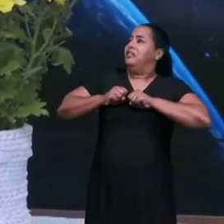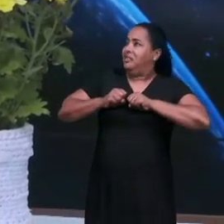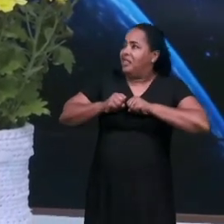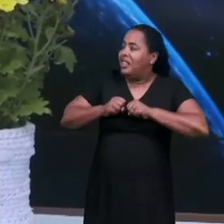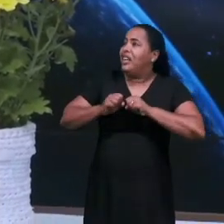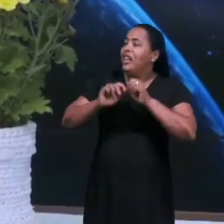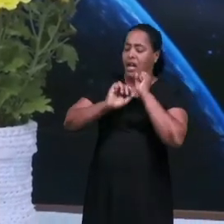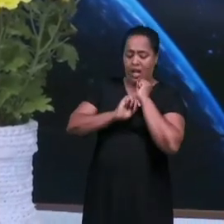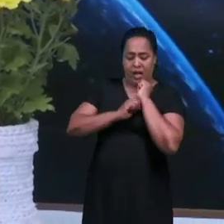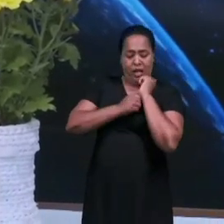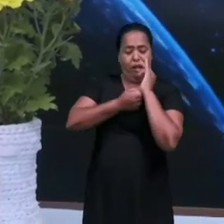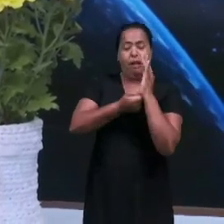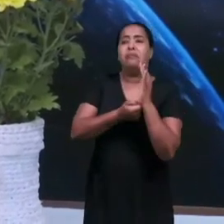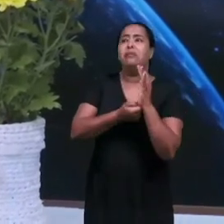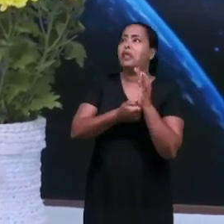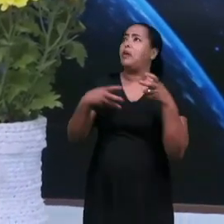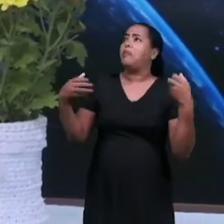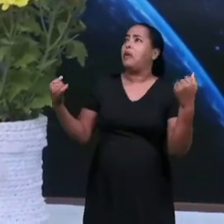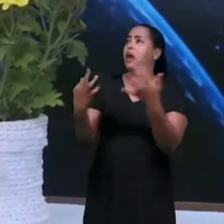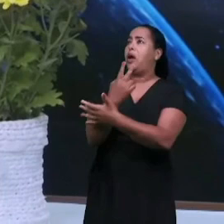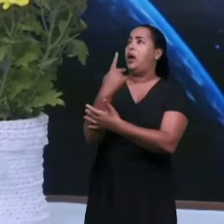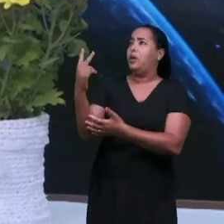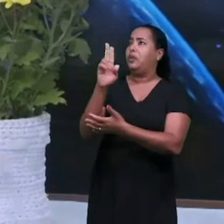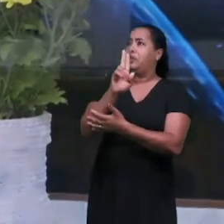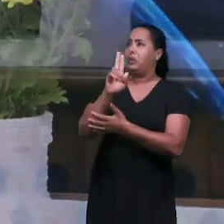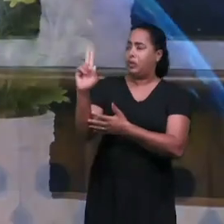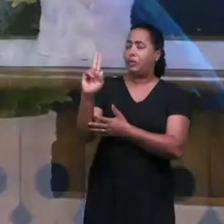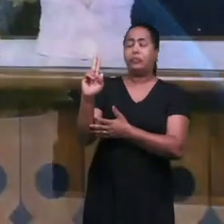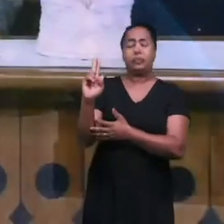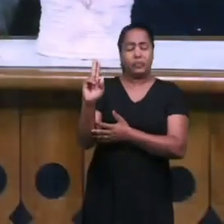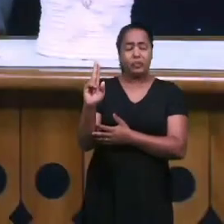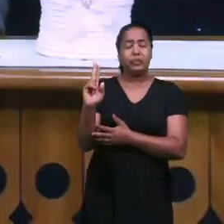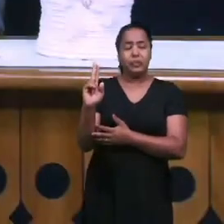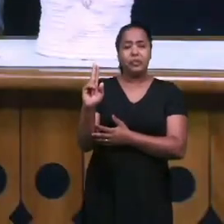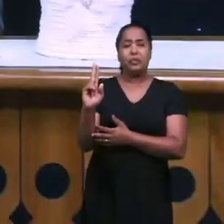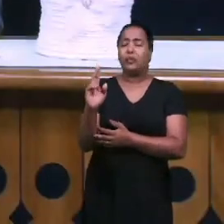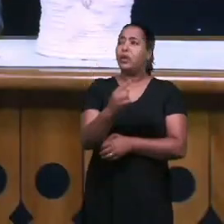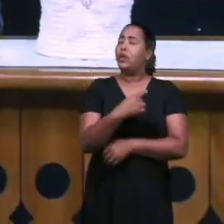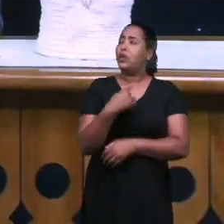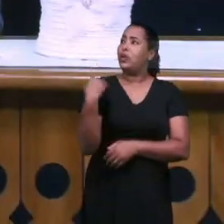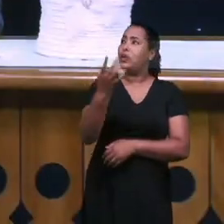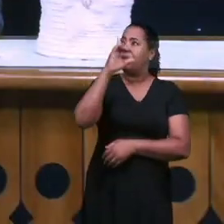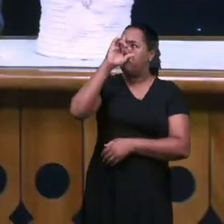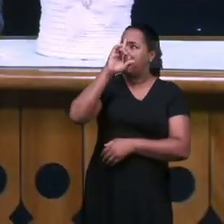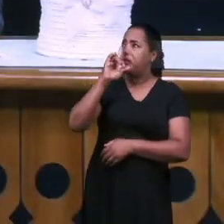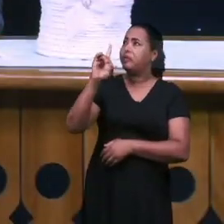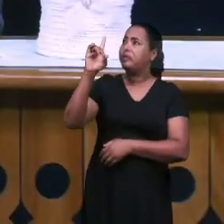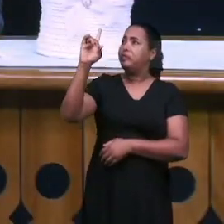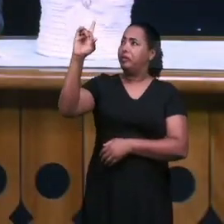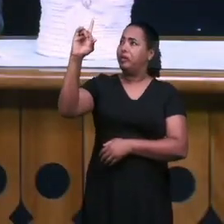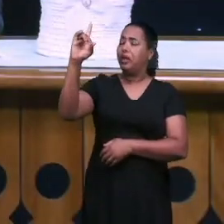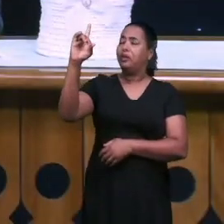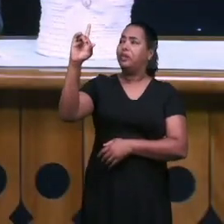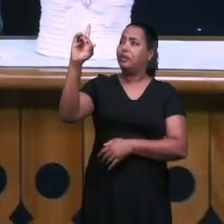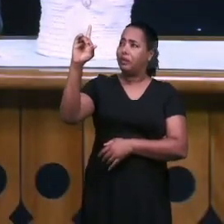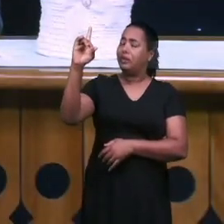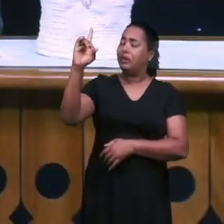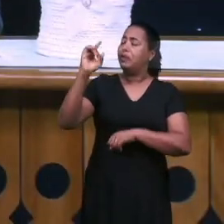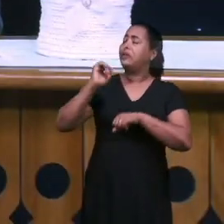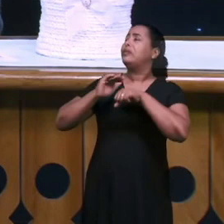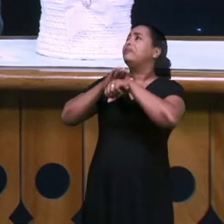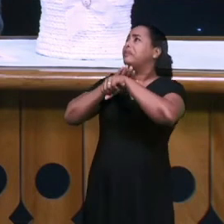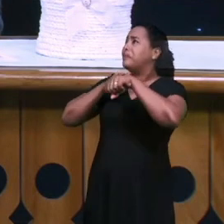de tus misterios para gloria de tu nombre. Así, nuestro Dios, hablamos